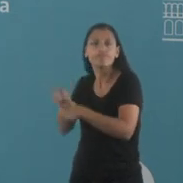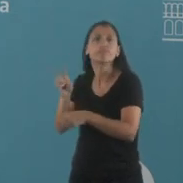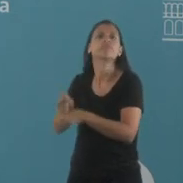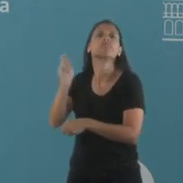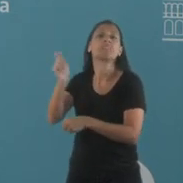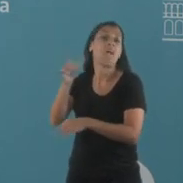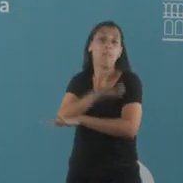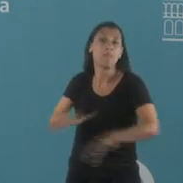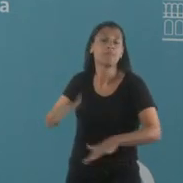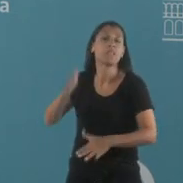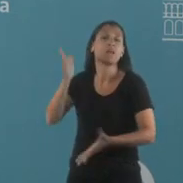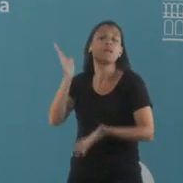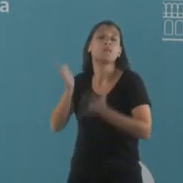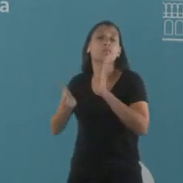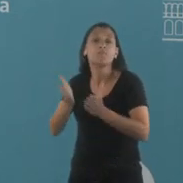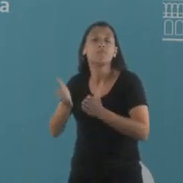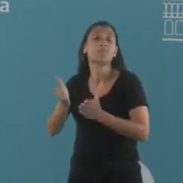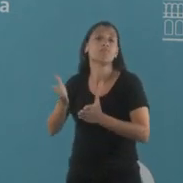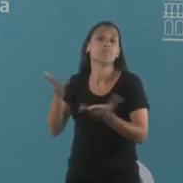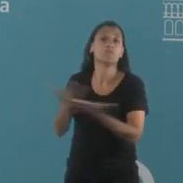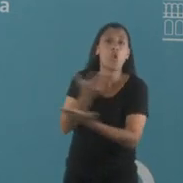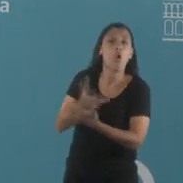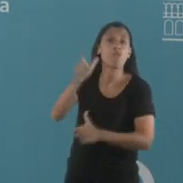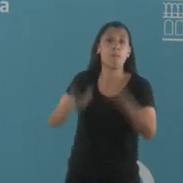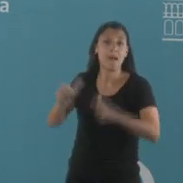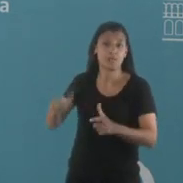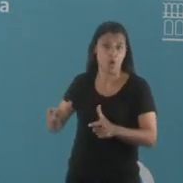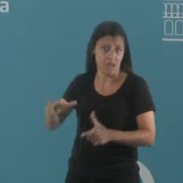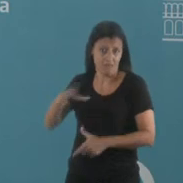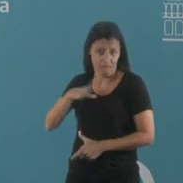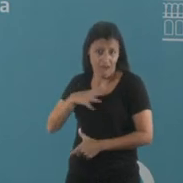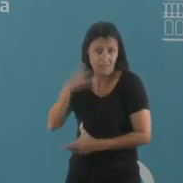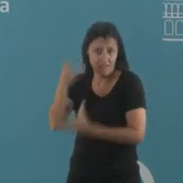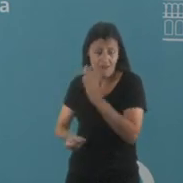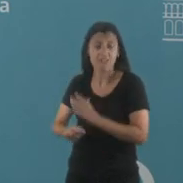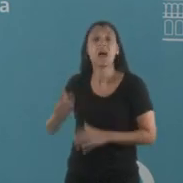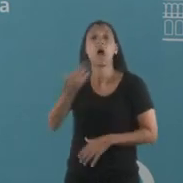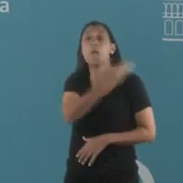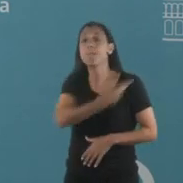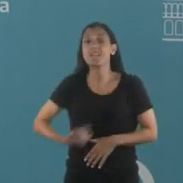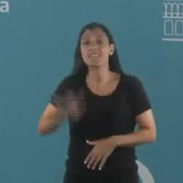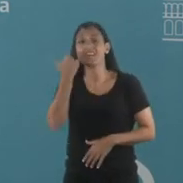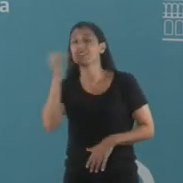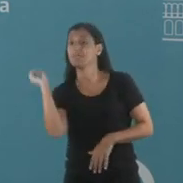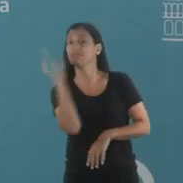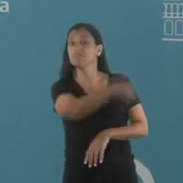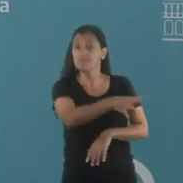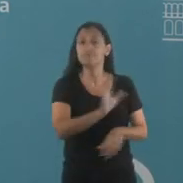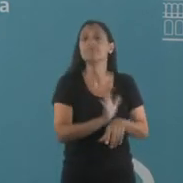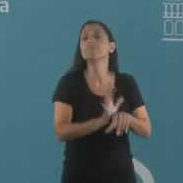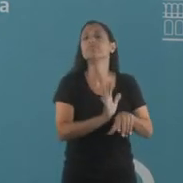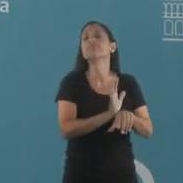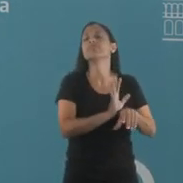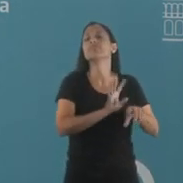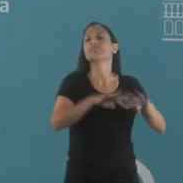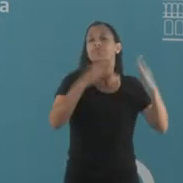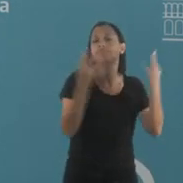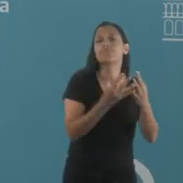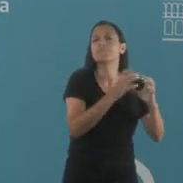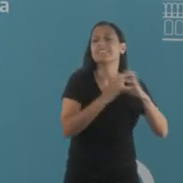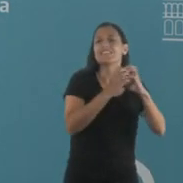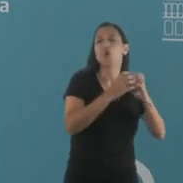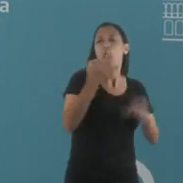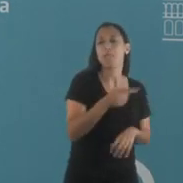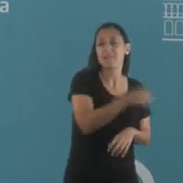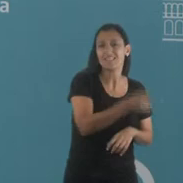víctima, no la cumple, no la lleva adelante. El presidente envió extraordinarias, después de hablar con el abuelo de Lucio, para que se termine de